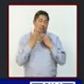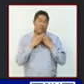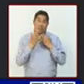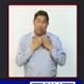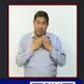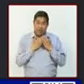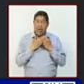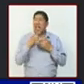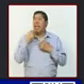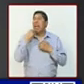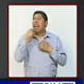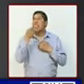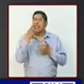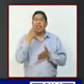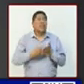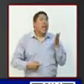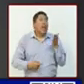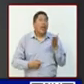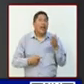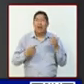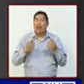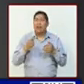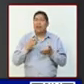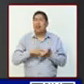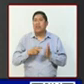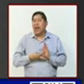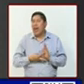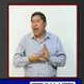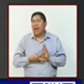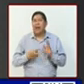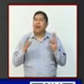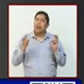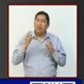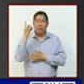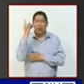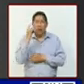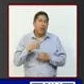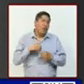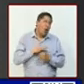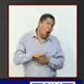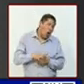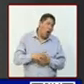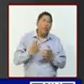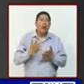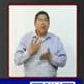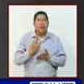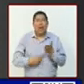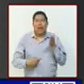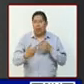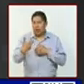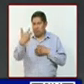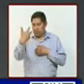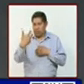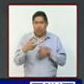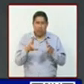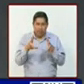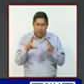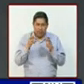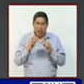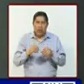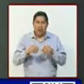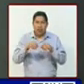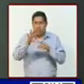recomendaciones, nos dice de qué se trata la página, nos dice para qué es el uso de la cámara, para hacer el escaneo del